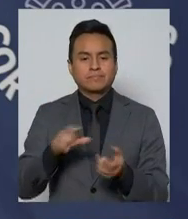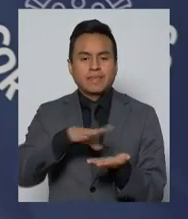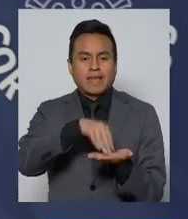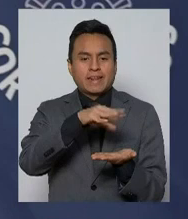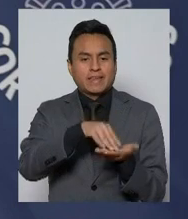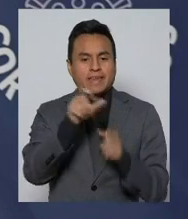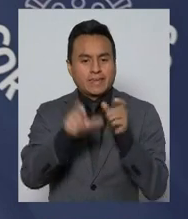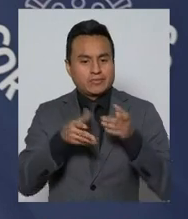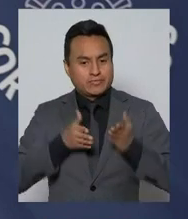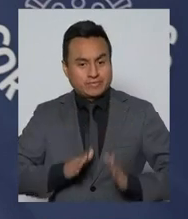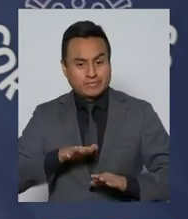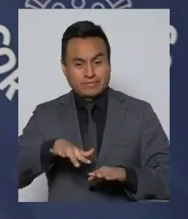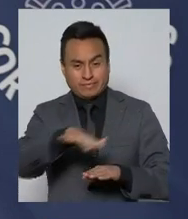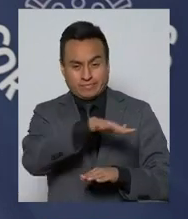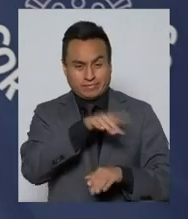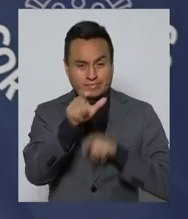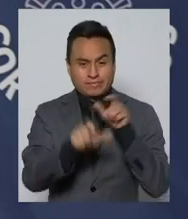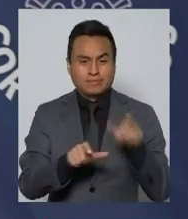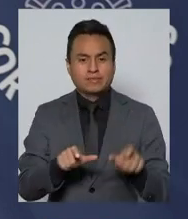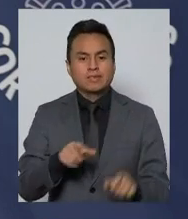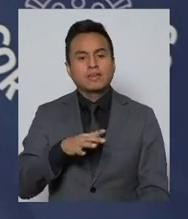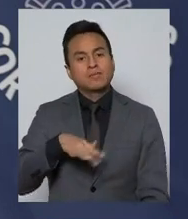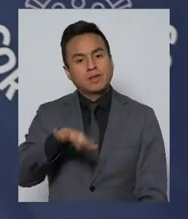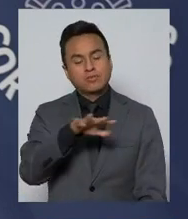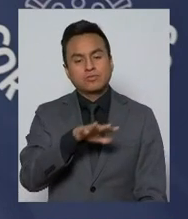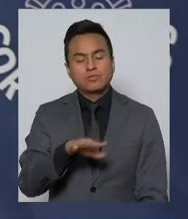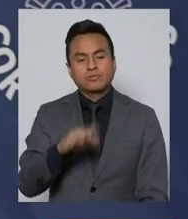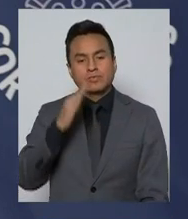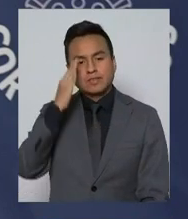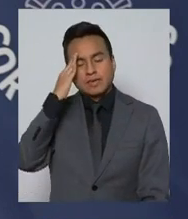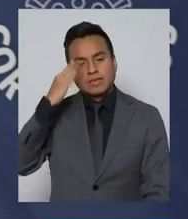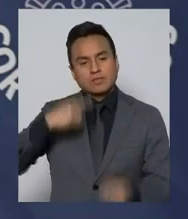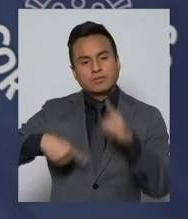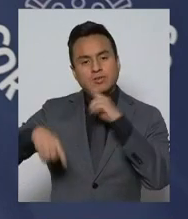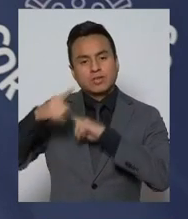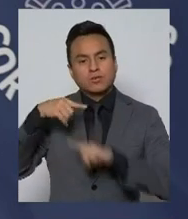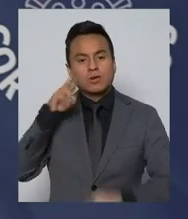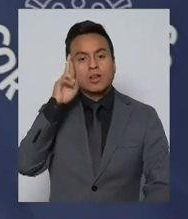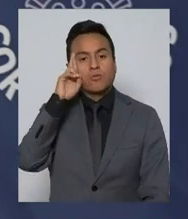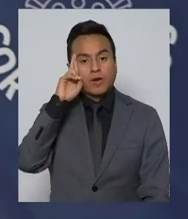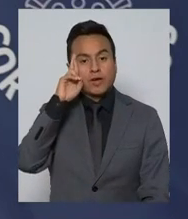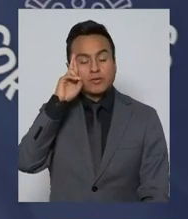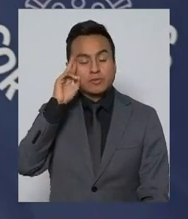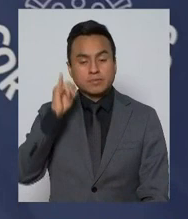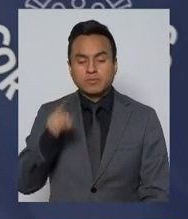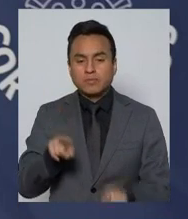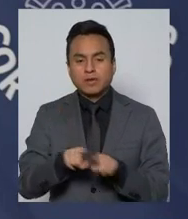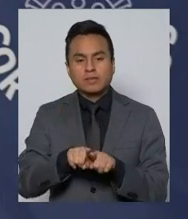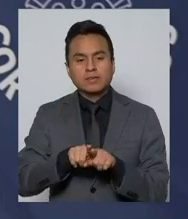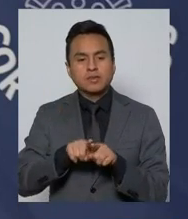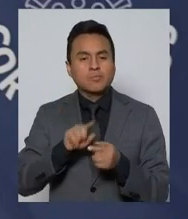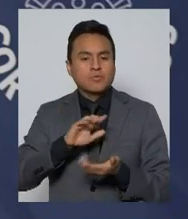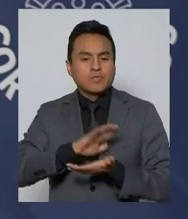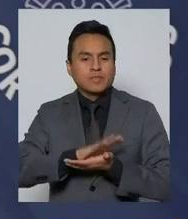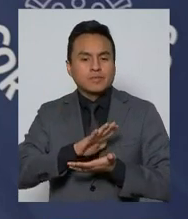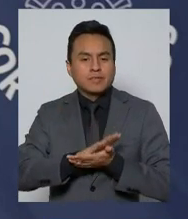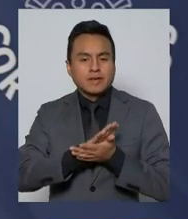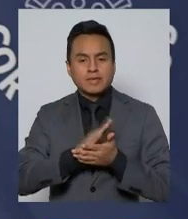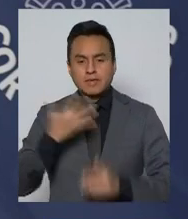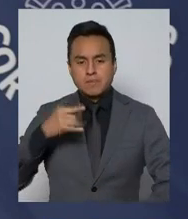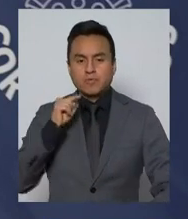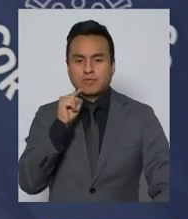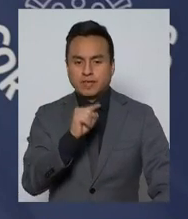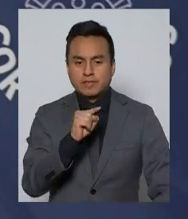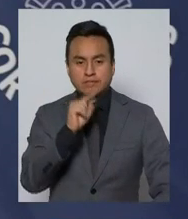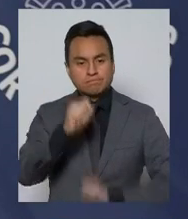ariqueños, ariqueñas. Para ellos es un día histórico, de recuerdo, siempre una festividad muy